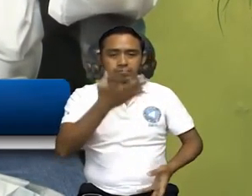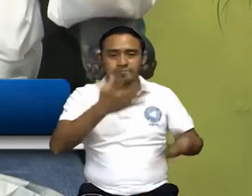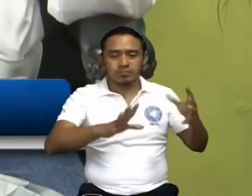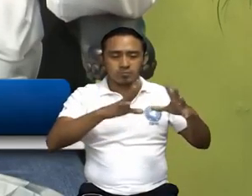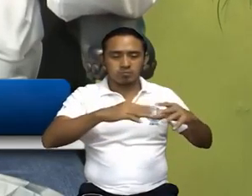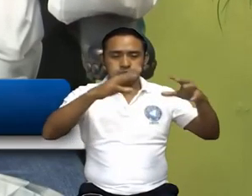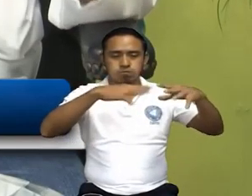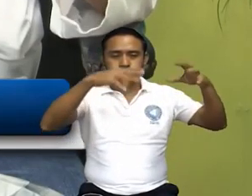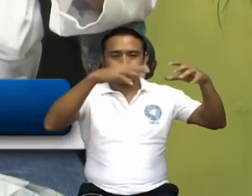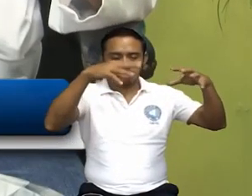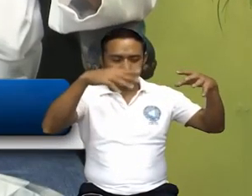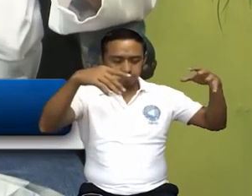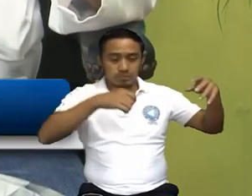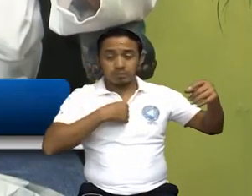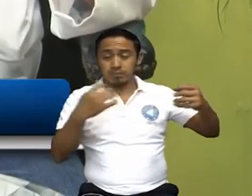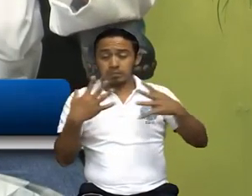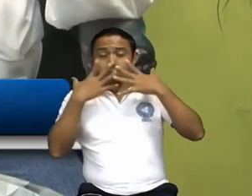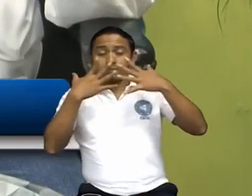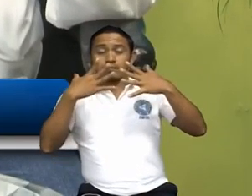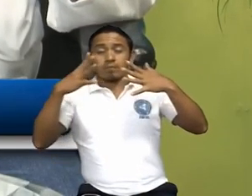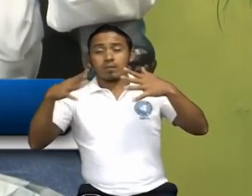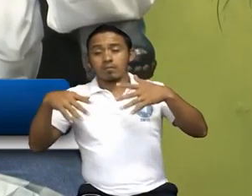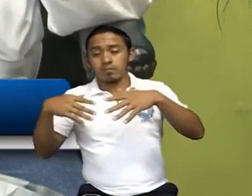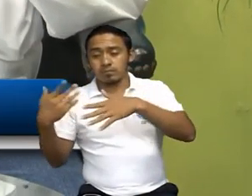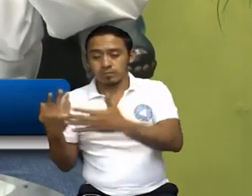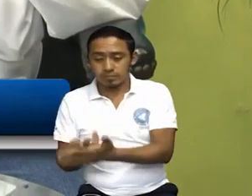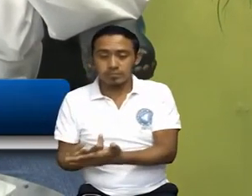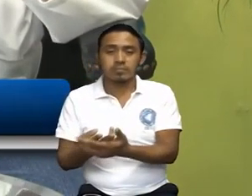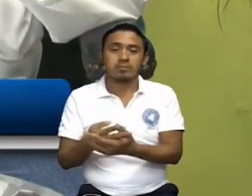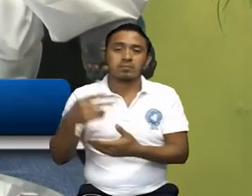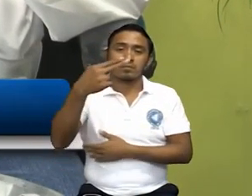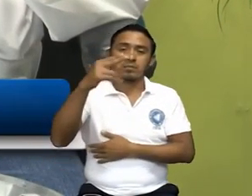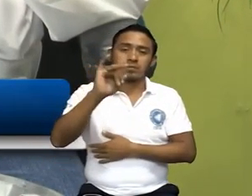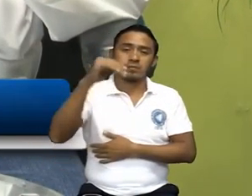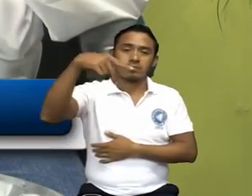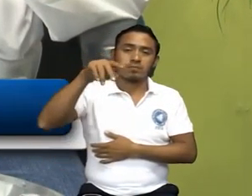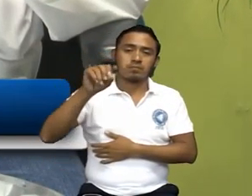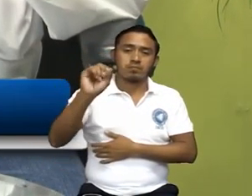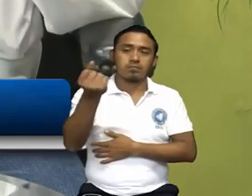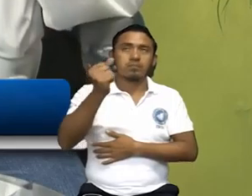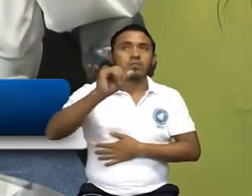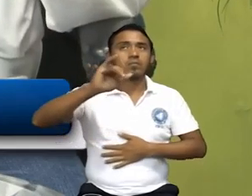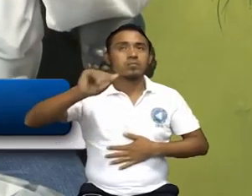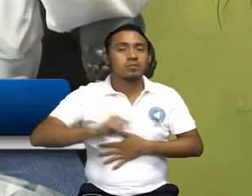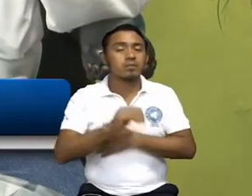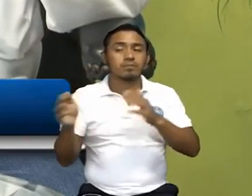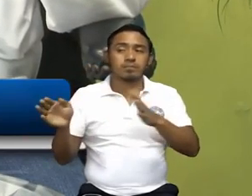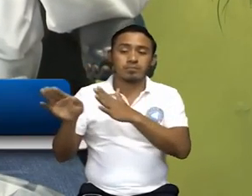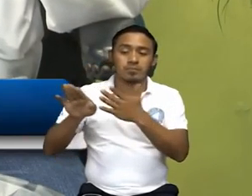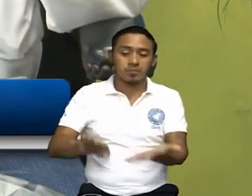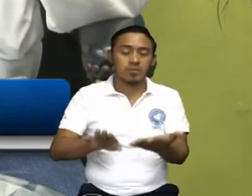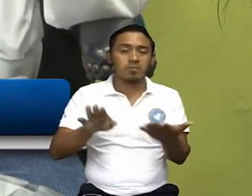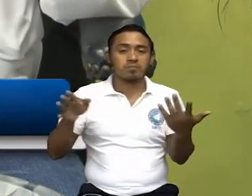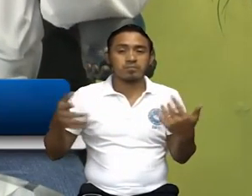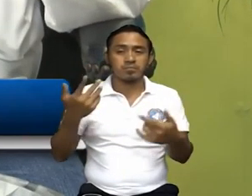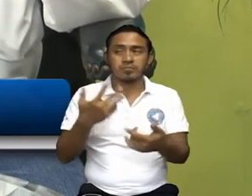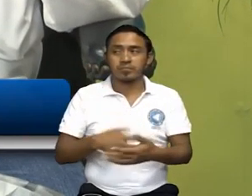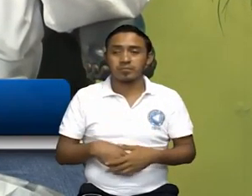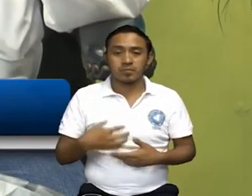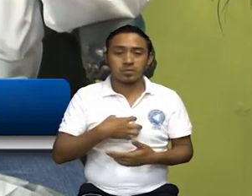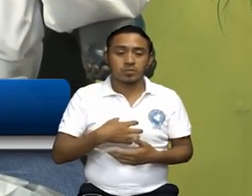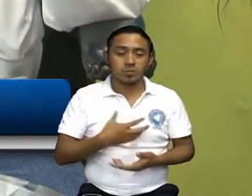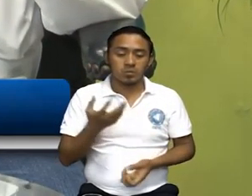humalera y el niño se intoxica con el humo, cae en una hipoxia y se desmaya y luego muere por quemadura, muere